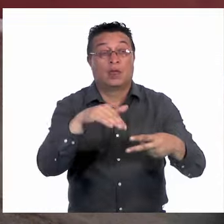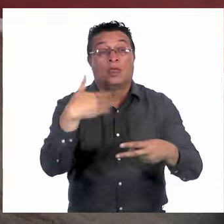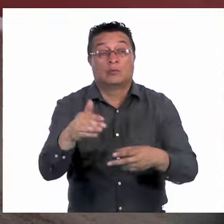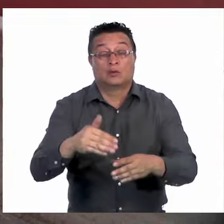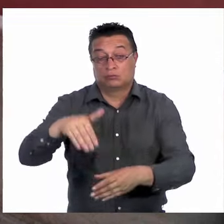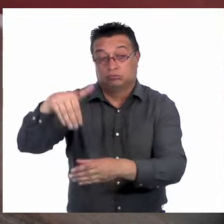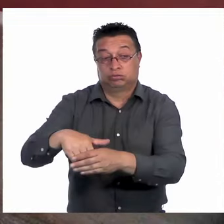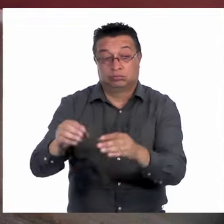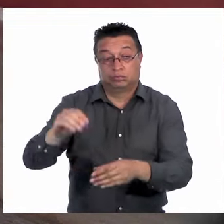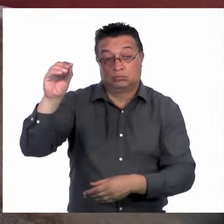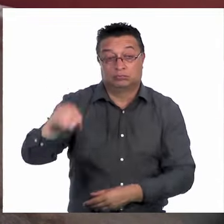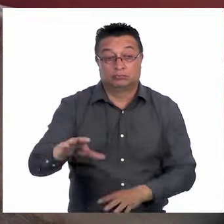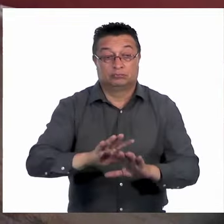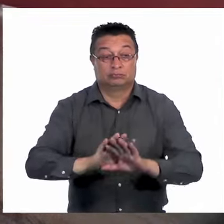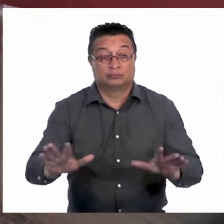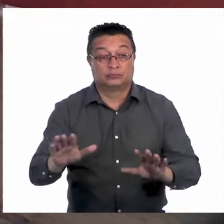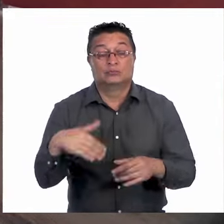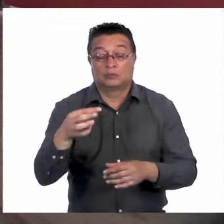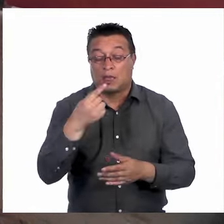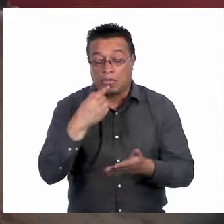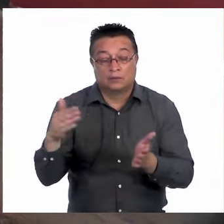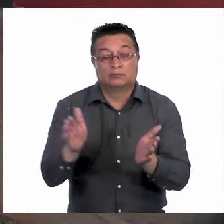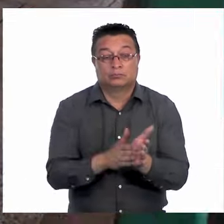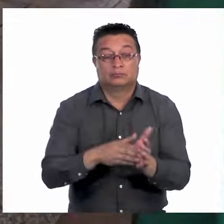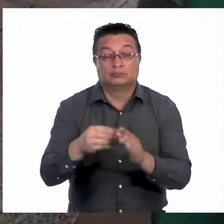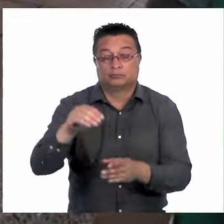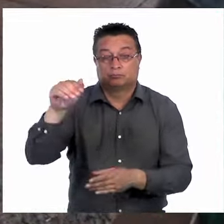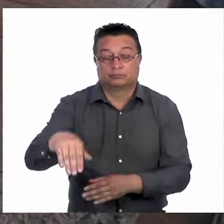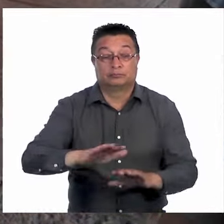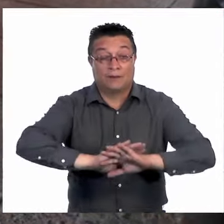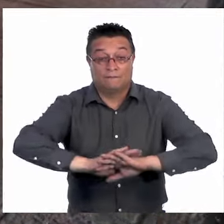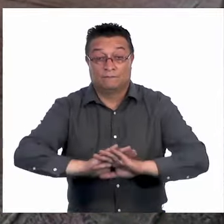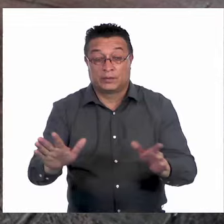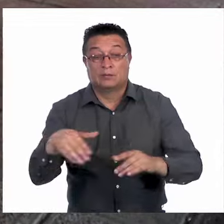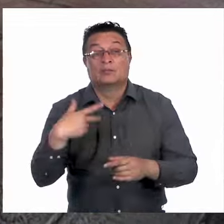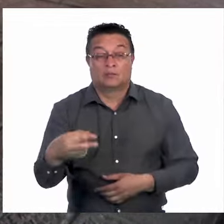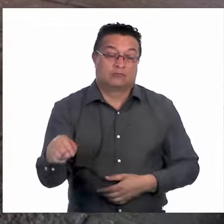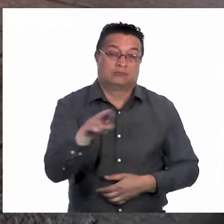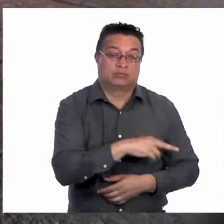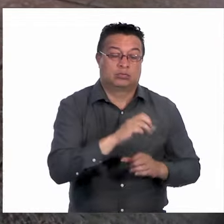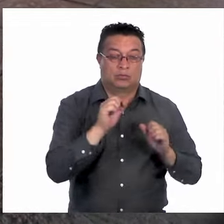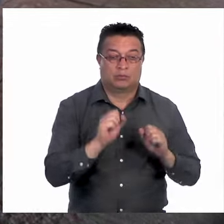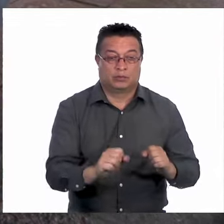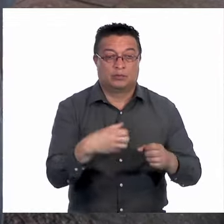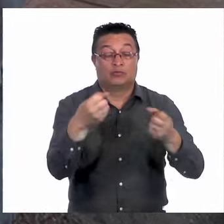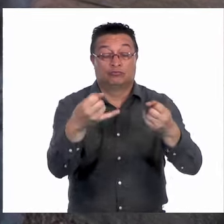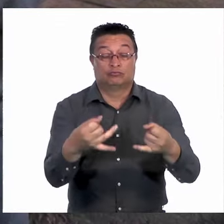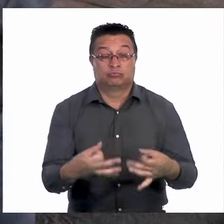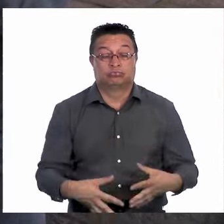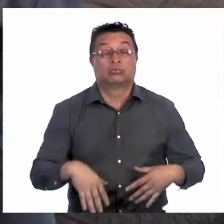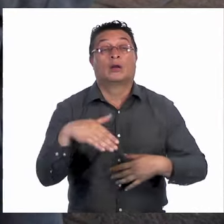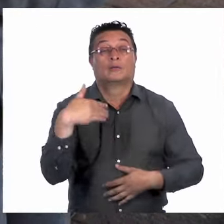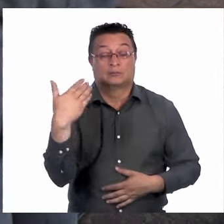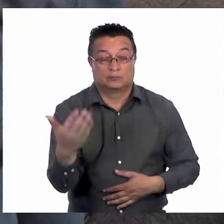Luego le bajas esta partecita de acá y acá le pegas el sticker. Y luego de que hayas pegado el sticker, te regresas para poder sacar este